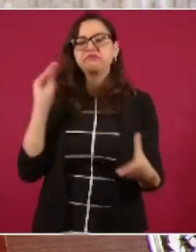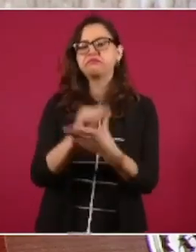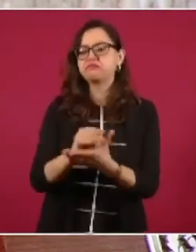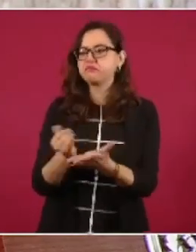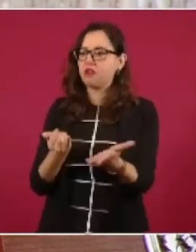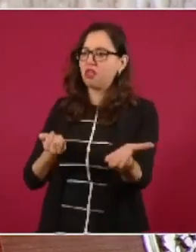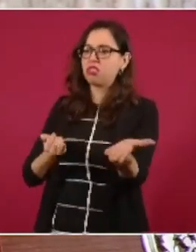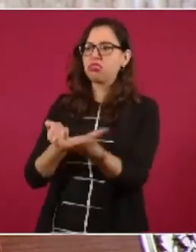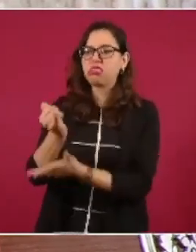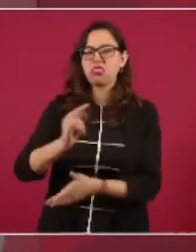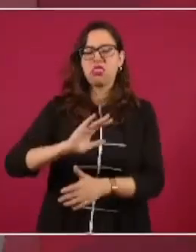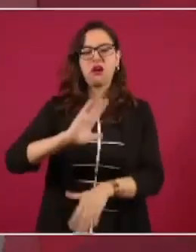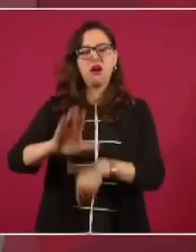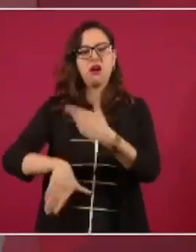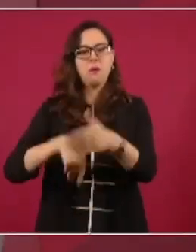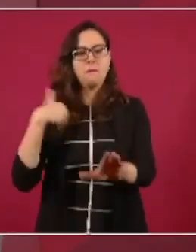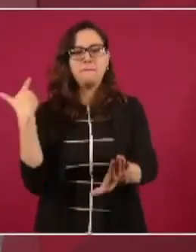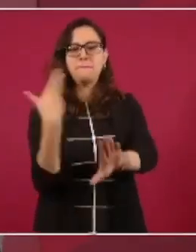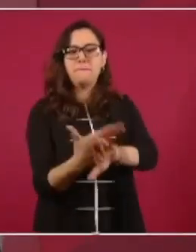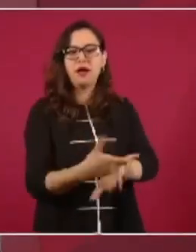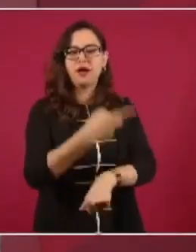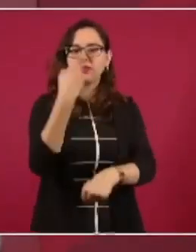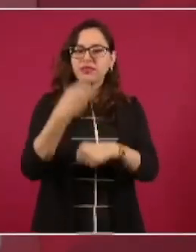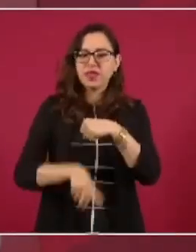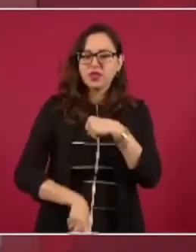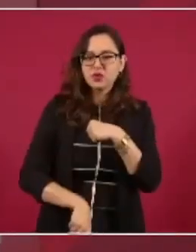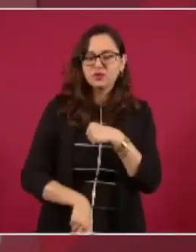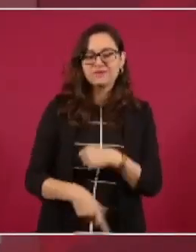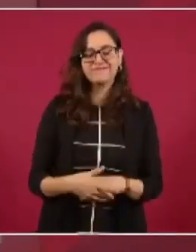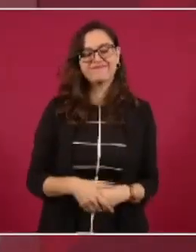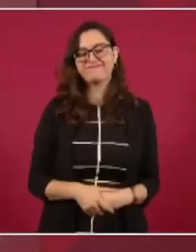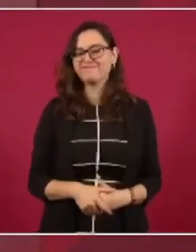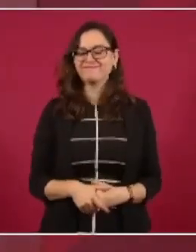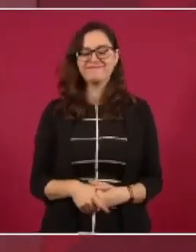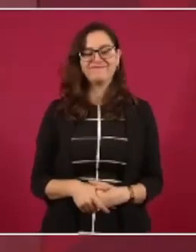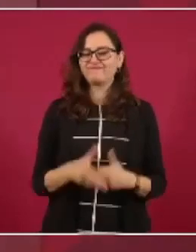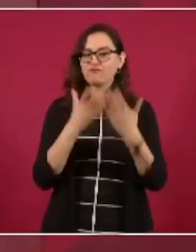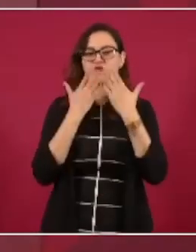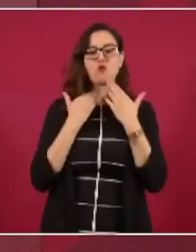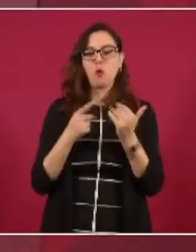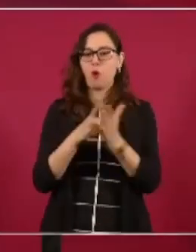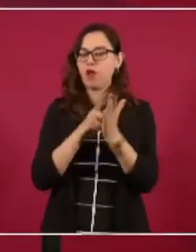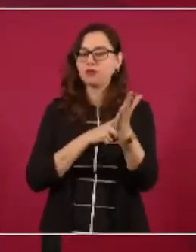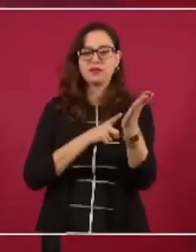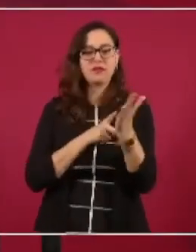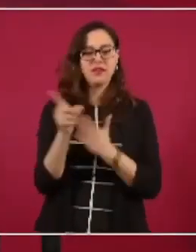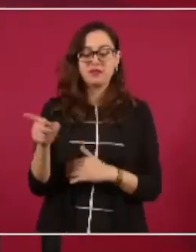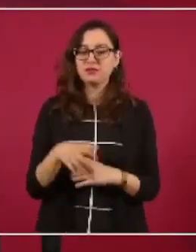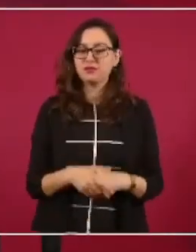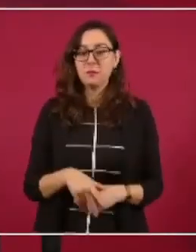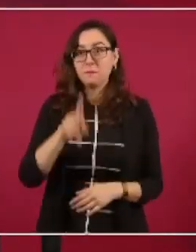que afectan al pueblo, mucho menos a declarar la guerra.